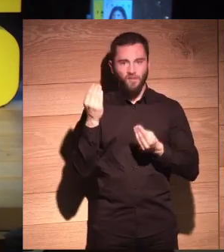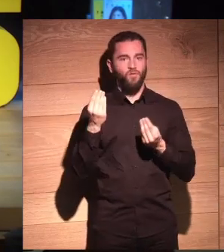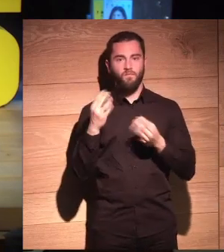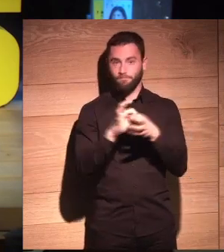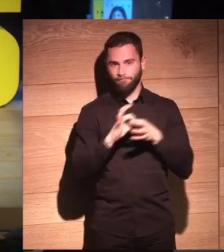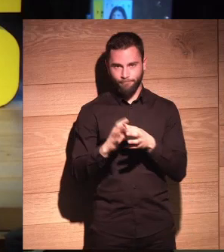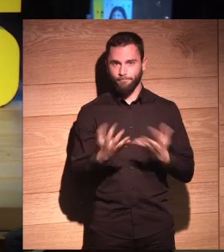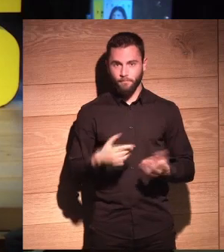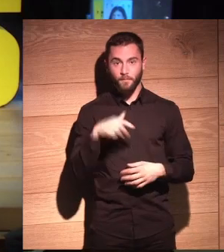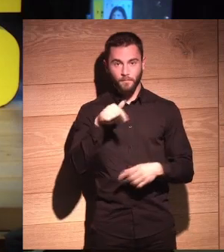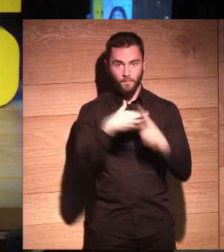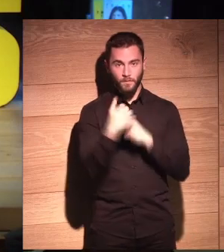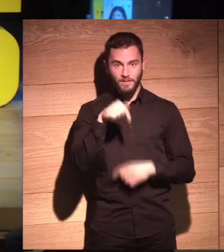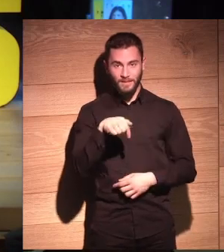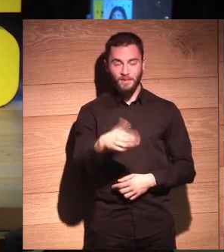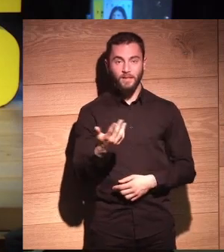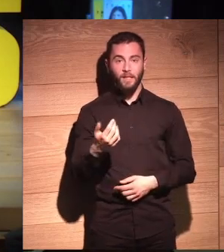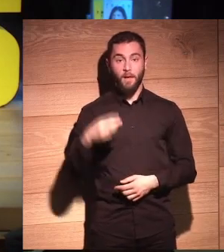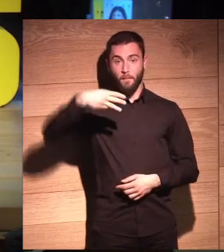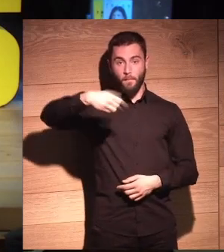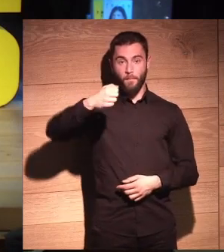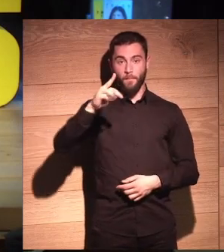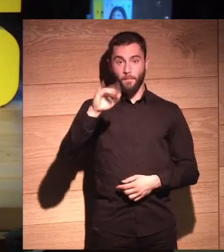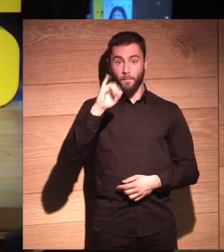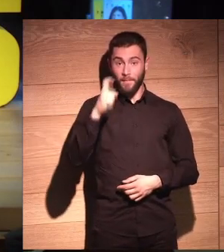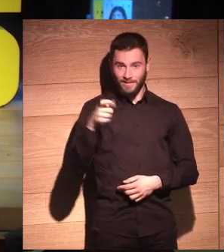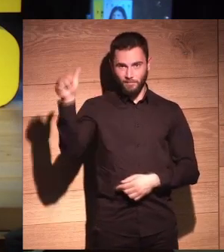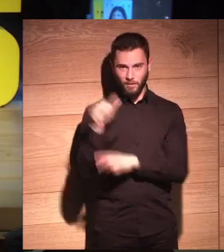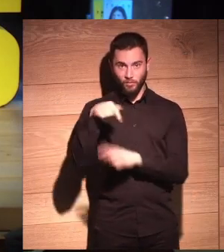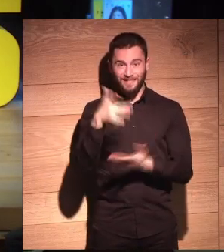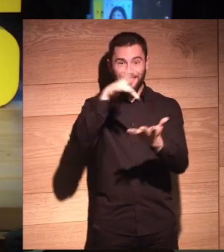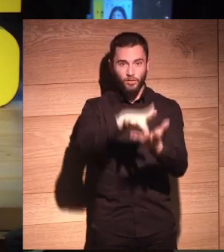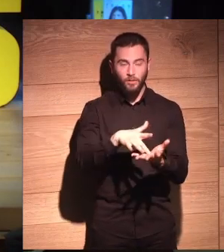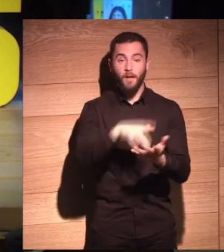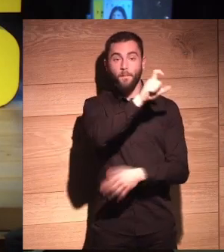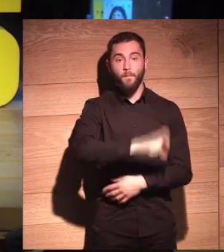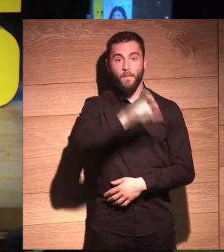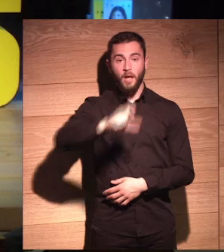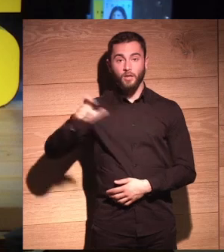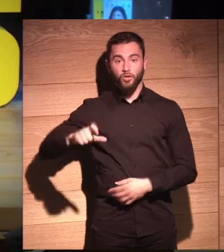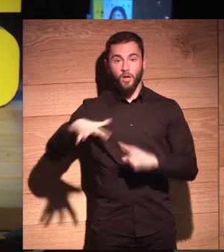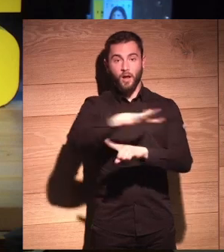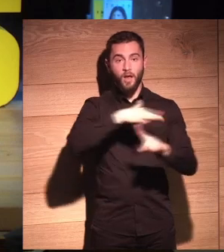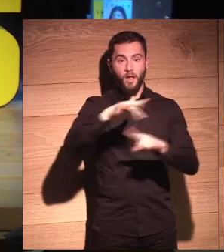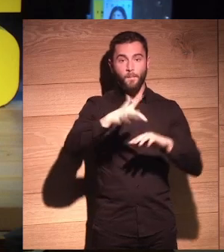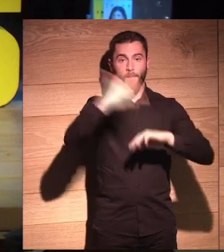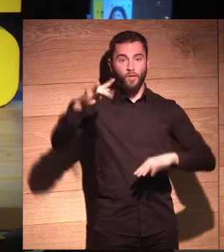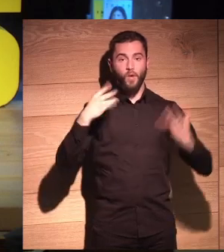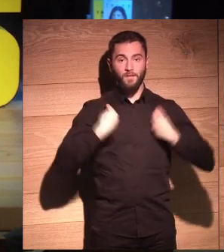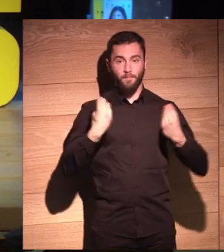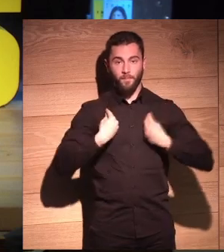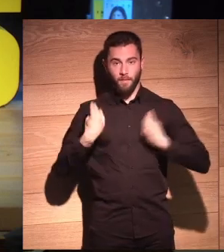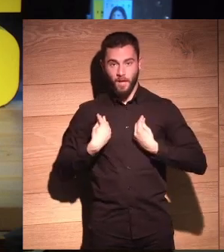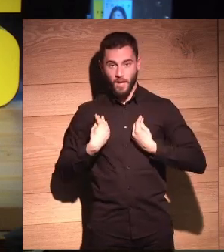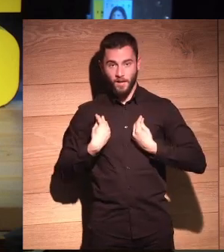Y en este caso lo que sucede en Matrix es que las personas viven en entornos completamente virtuales y